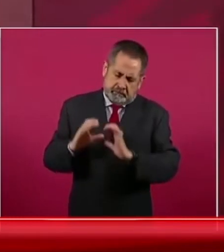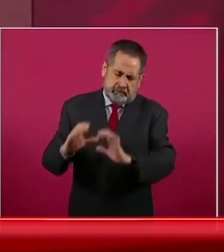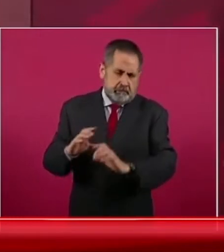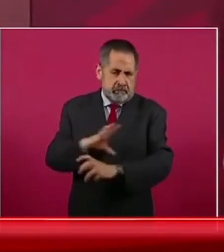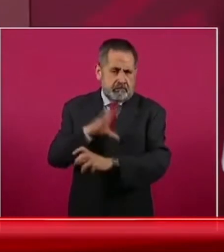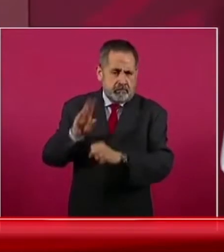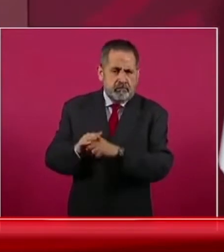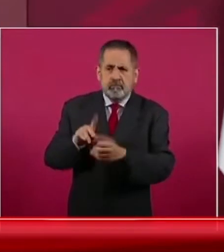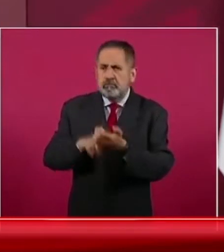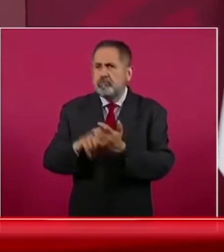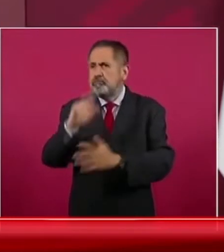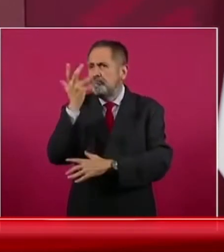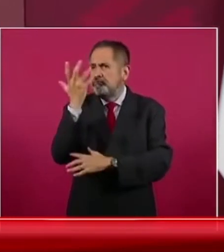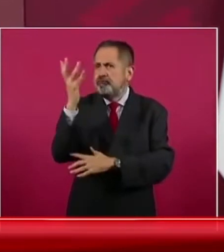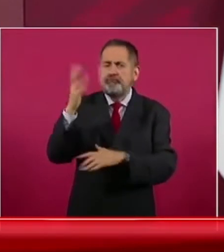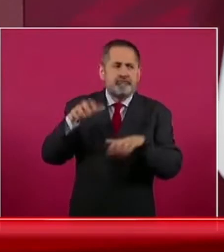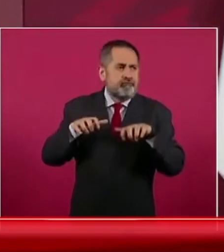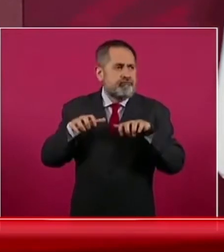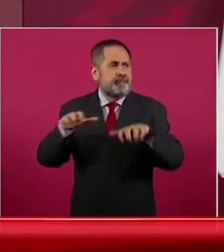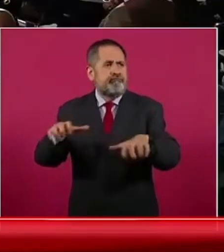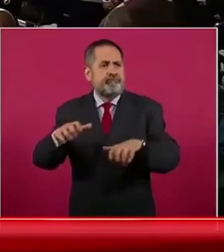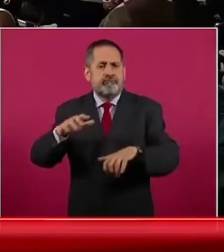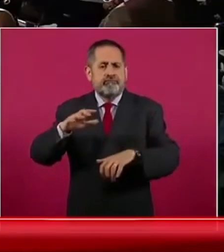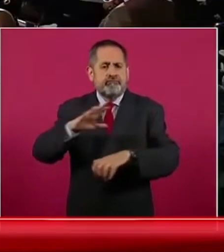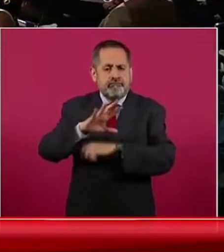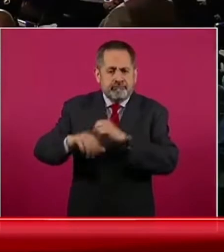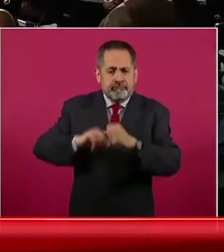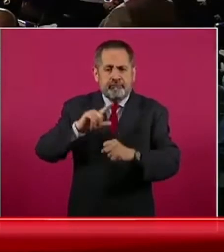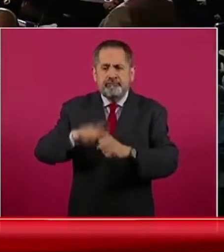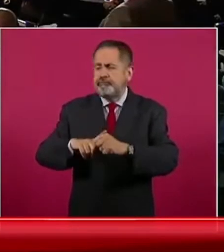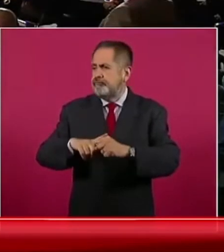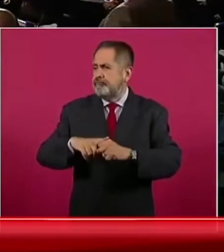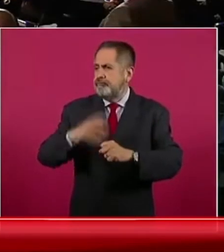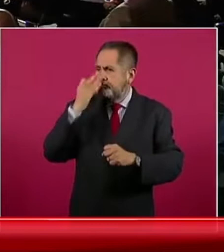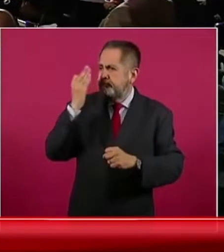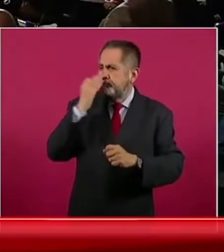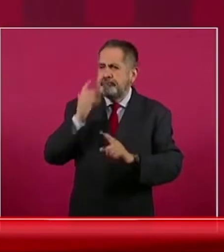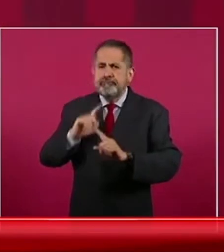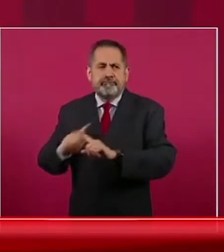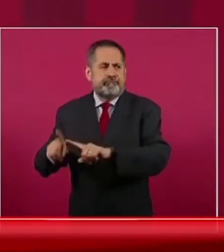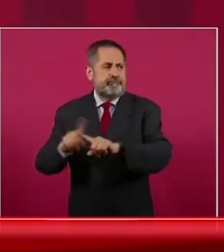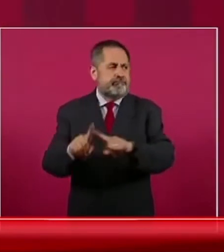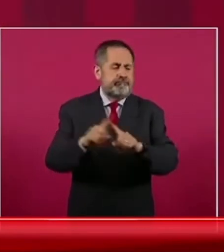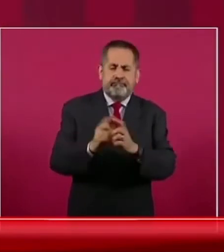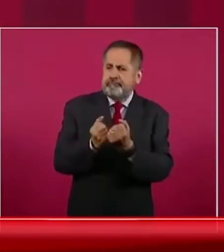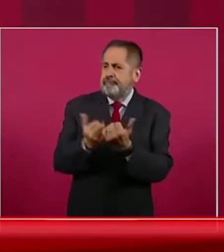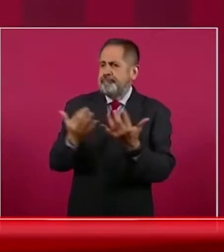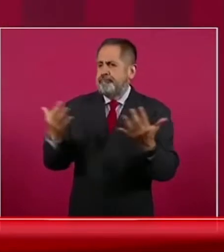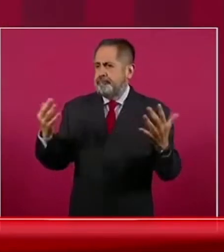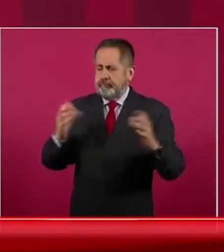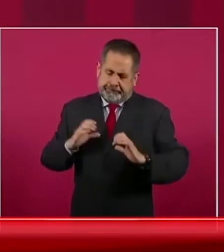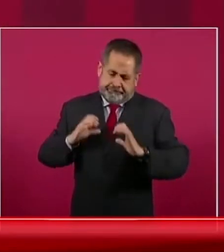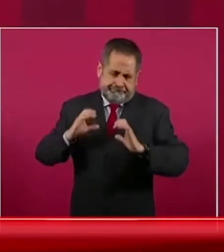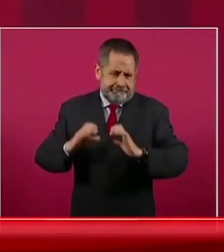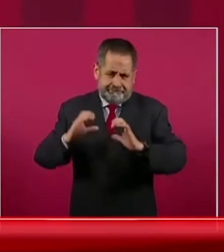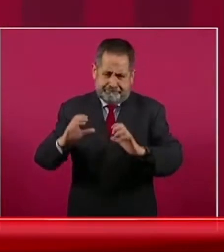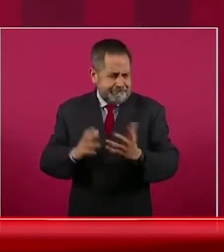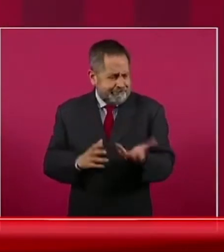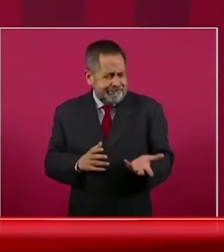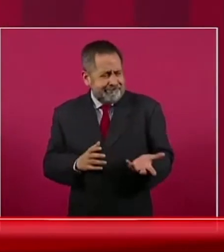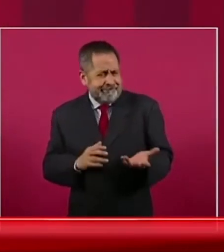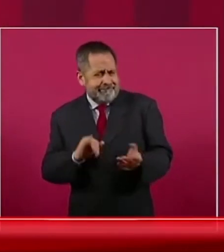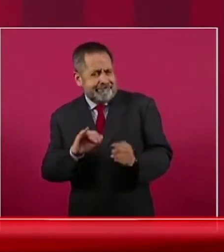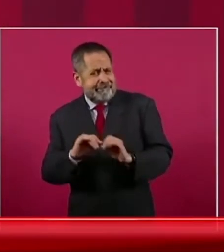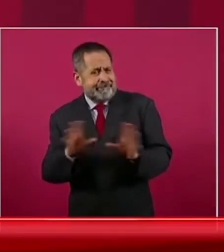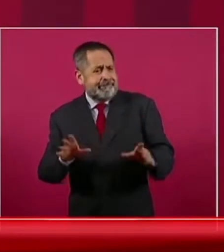los árboles, la flora, la fauna en el mismo